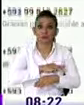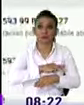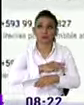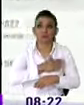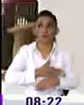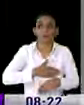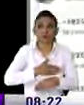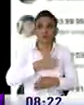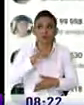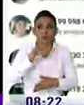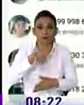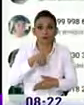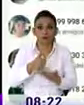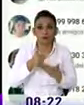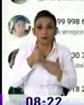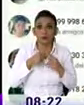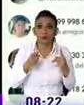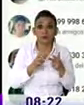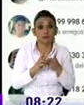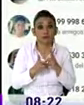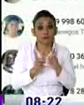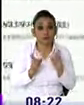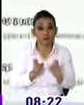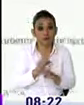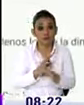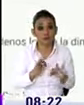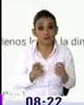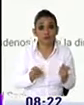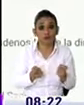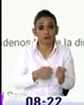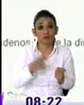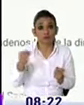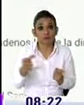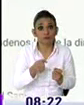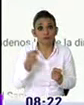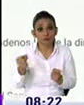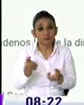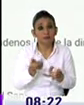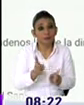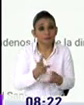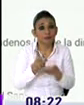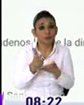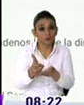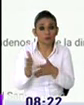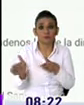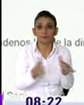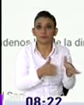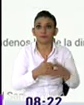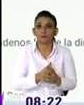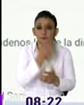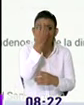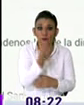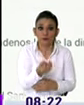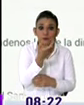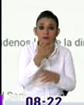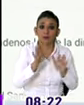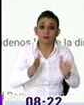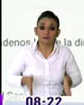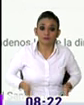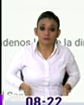buen estado. Pero vecinos también, hay que controlar el tema de la basura, hay que ayudar también. Buenos días, este es el panorama de la calle